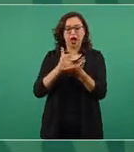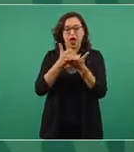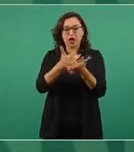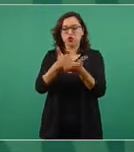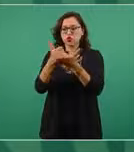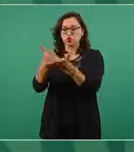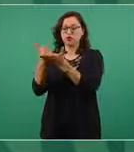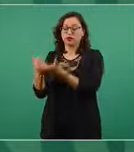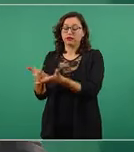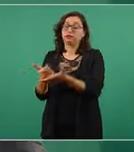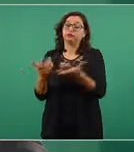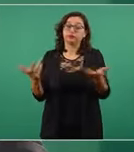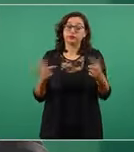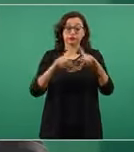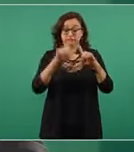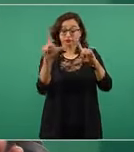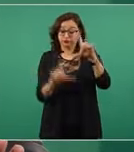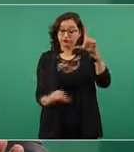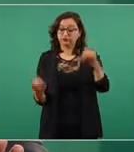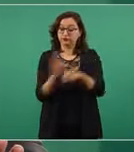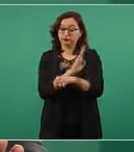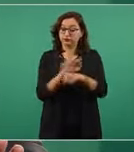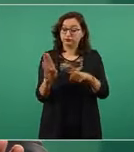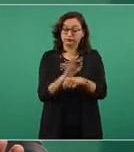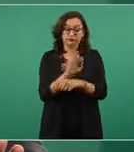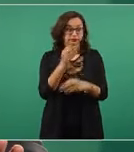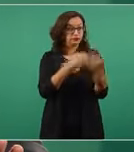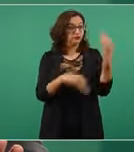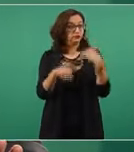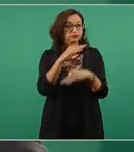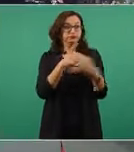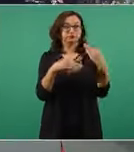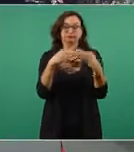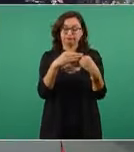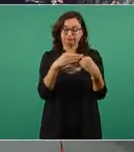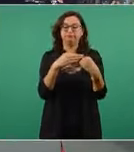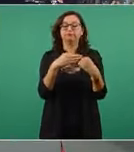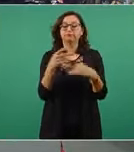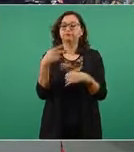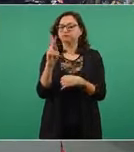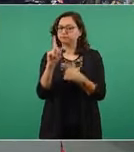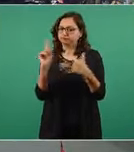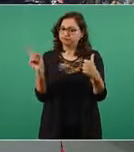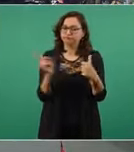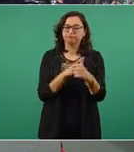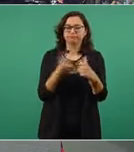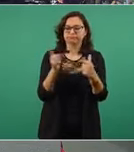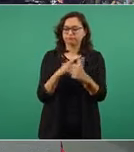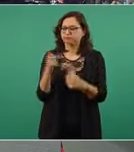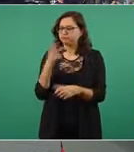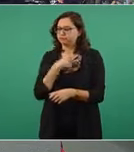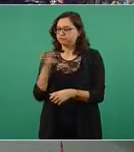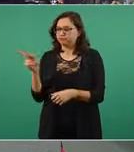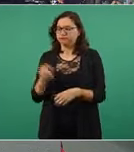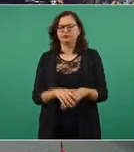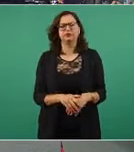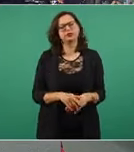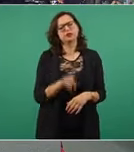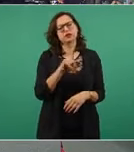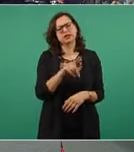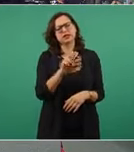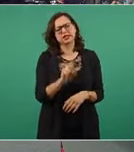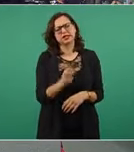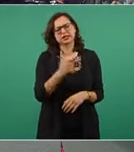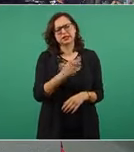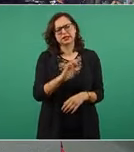por el bien de todos, primero los pobres. Entonces, ¿este cambio en Hacienda sería el único que estaría contemplando